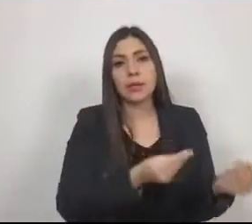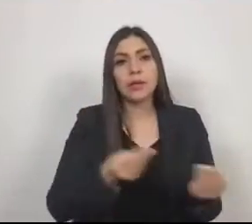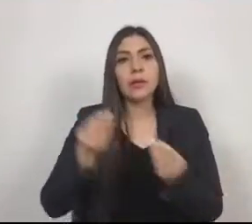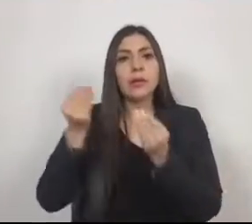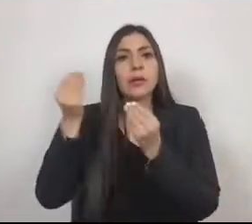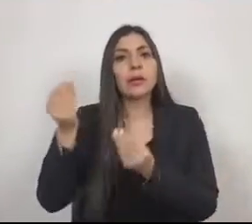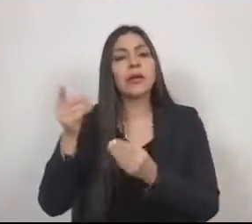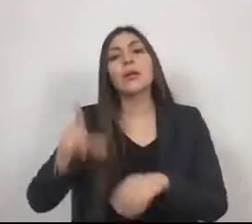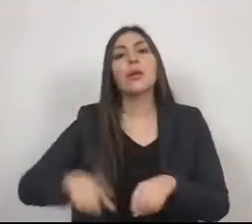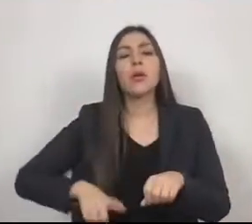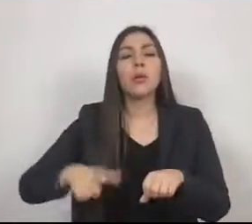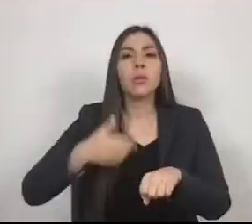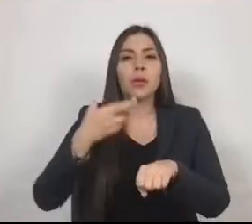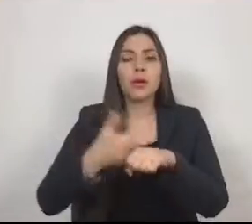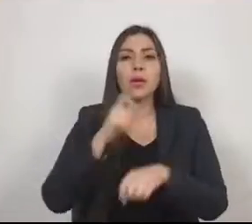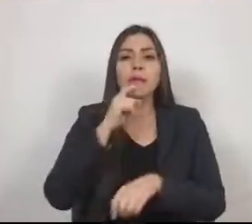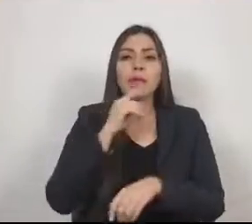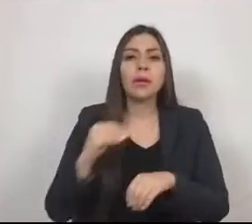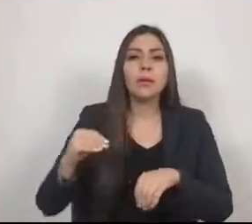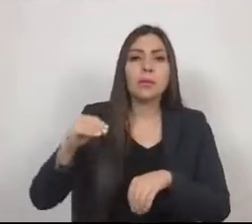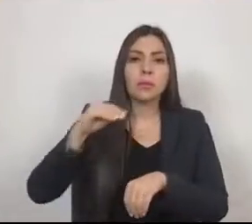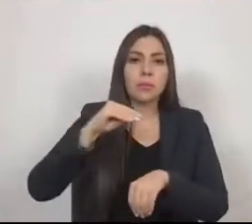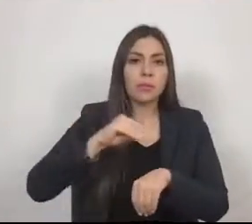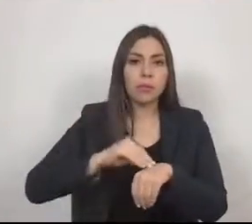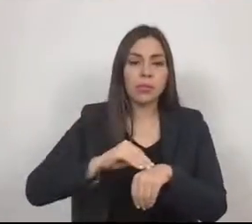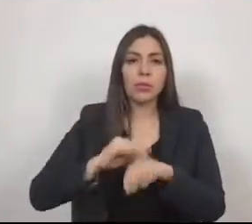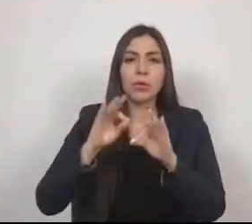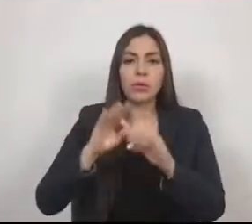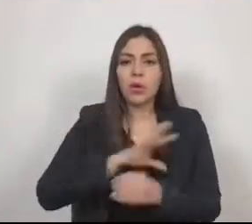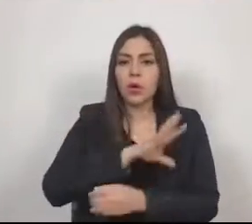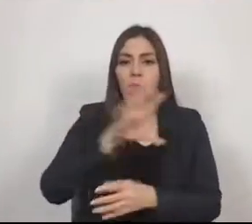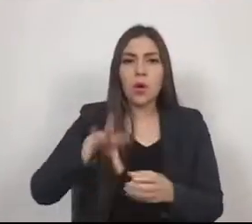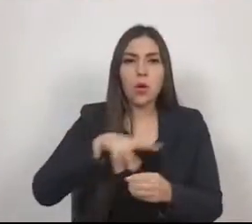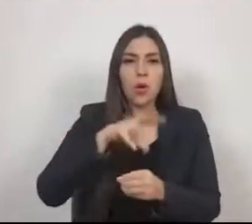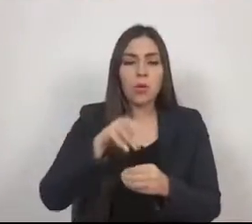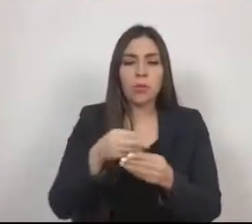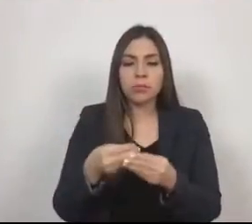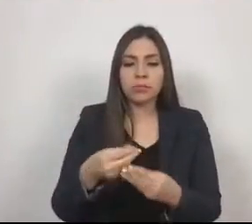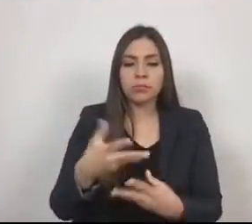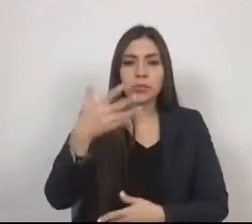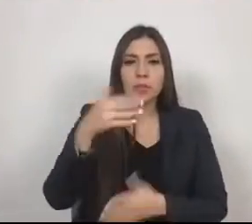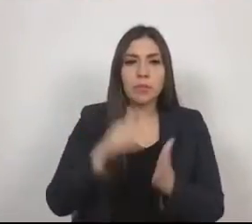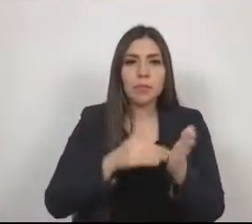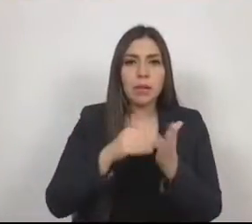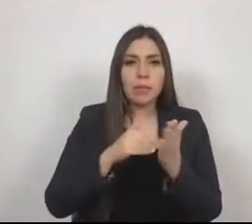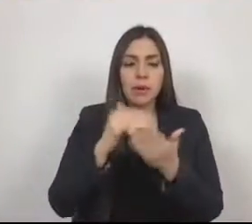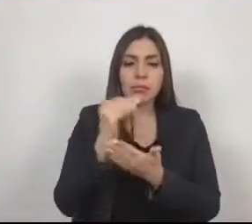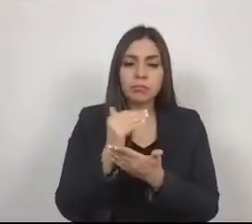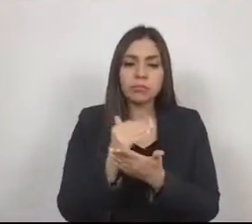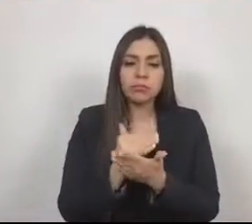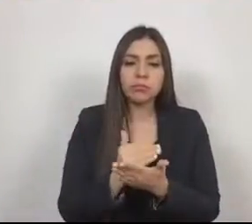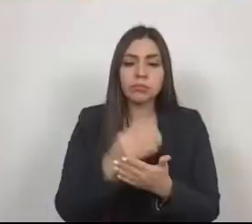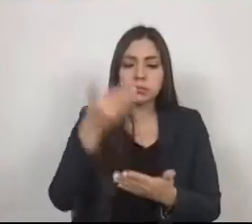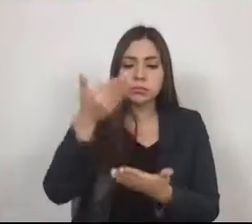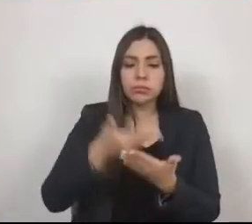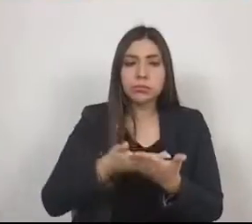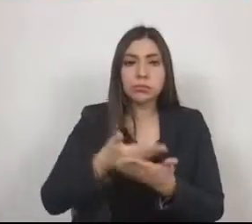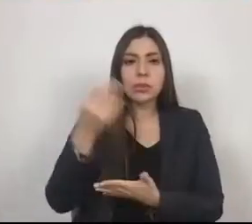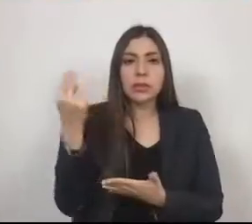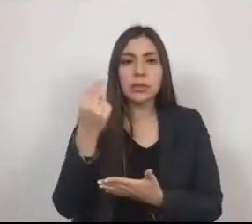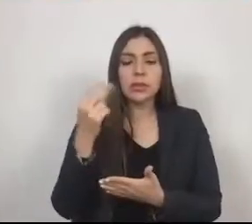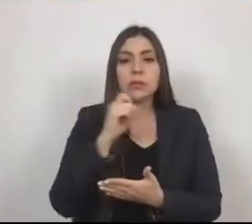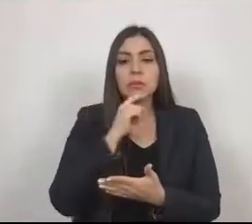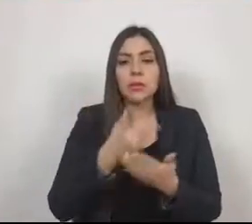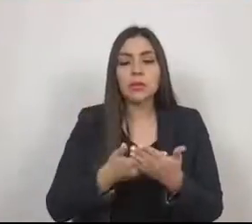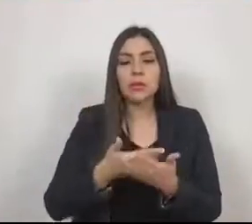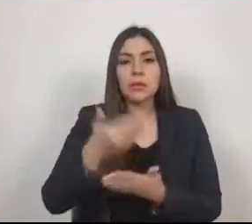que se agregará íntegramente los documentos, justificaciones necesarias, en su caso, el dictamen